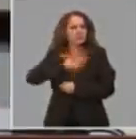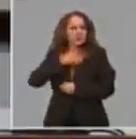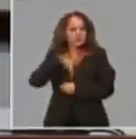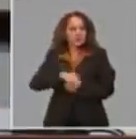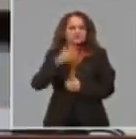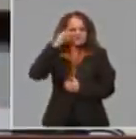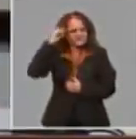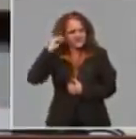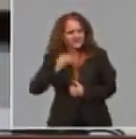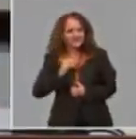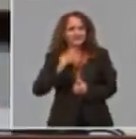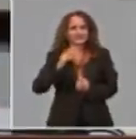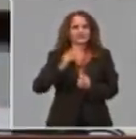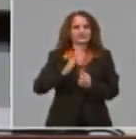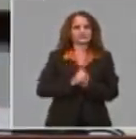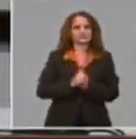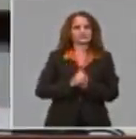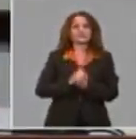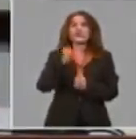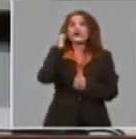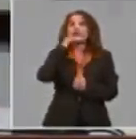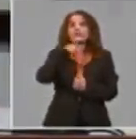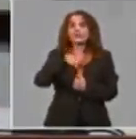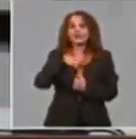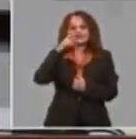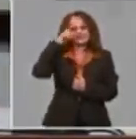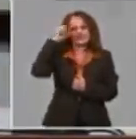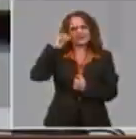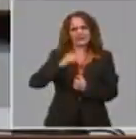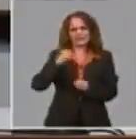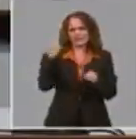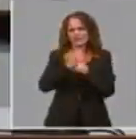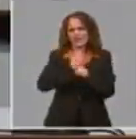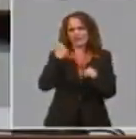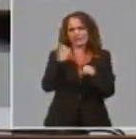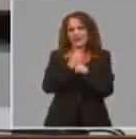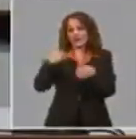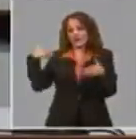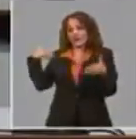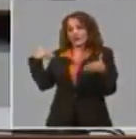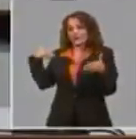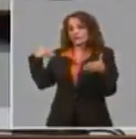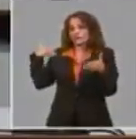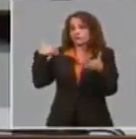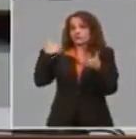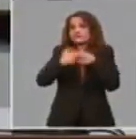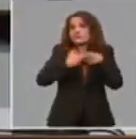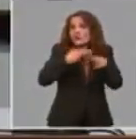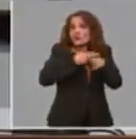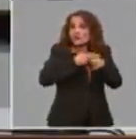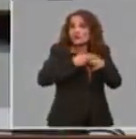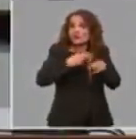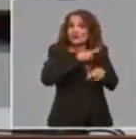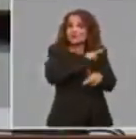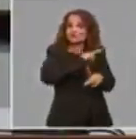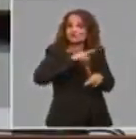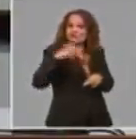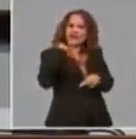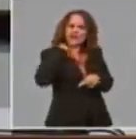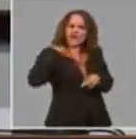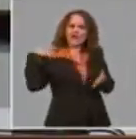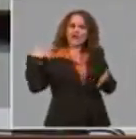toda la hebra de continuidad de la revolución de una manera muy fehaciente sea expresamente